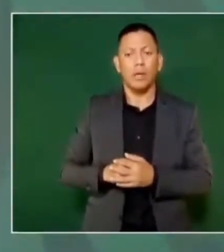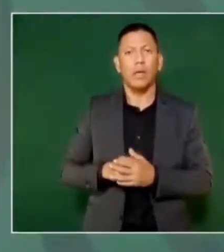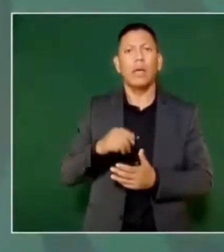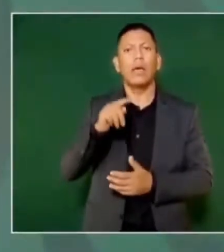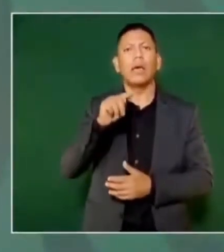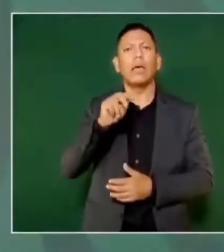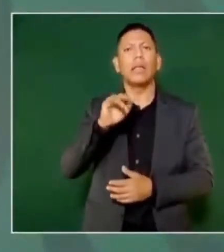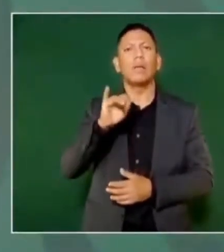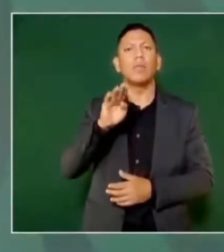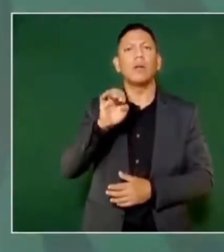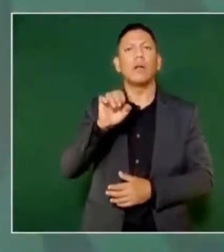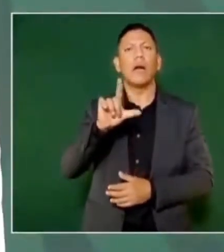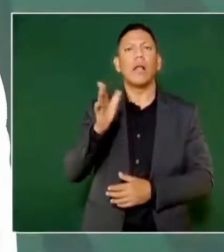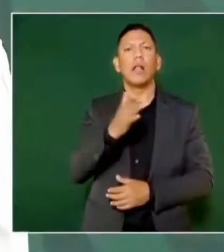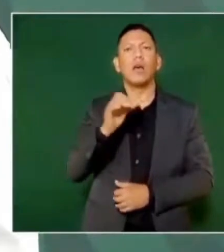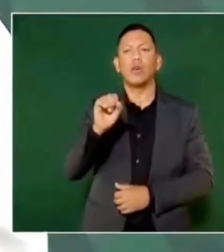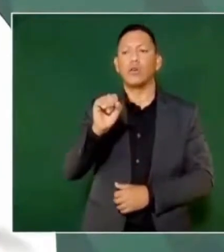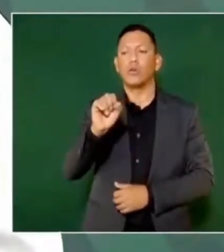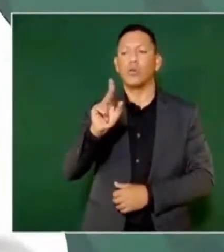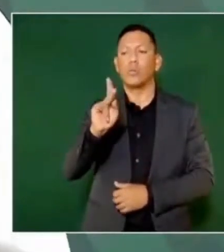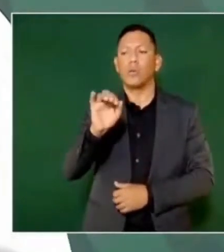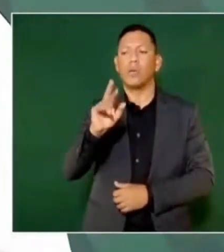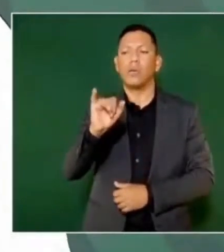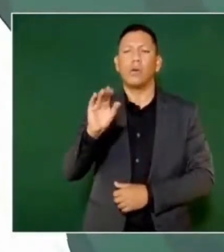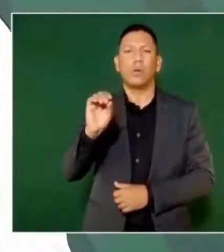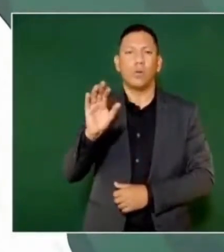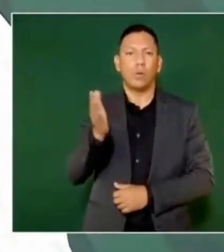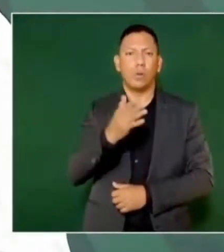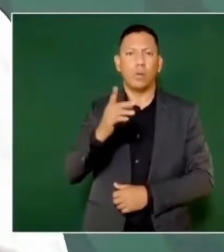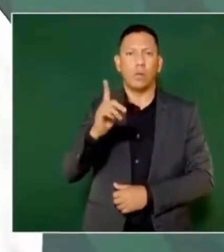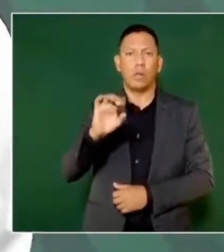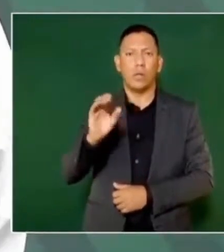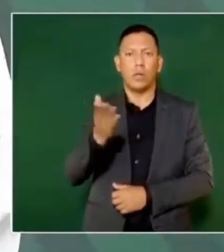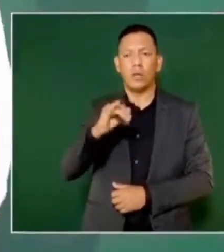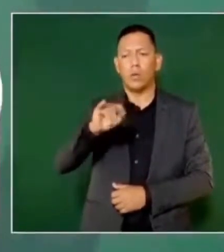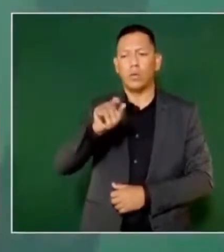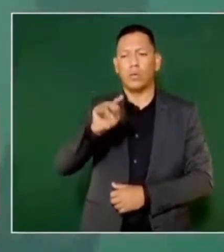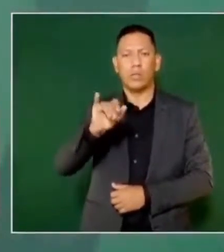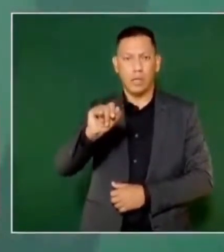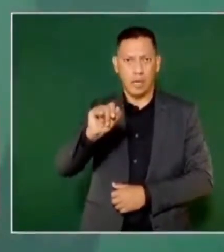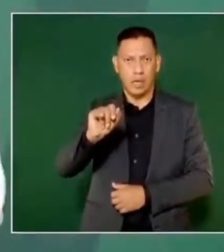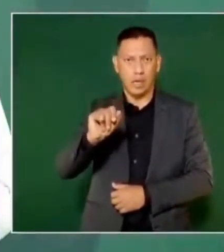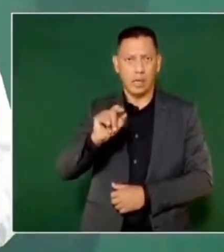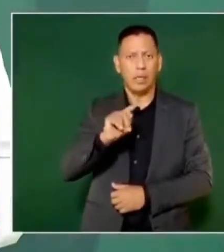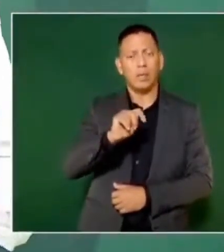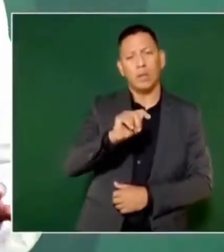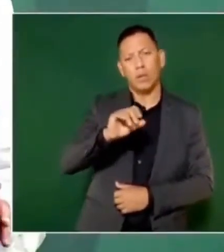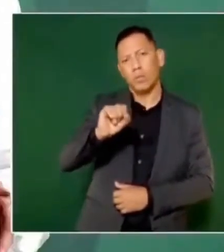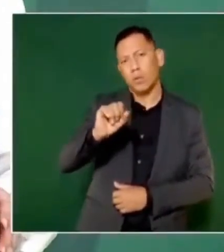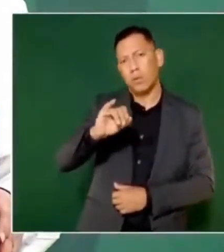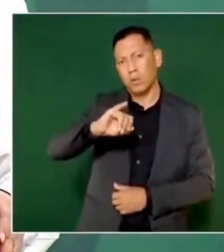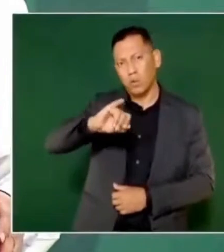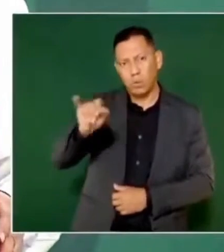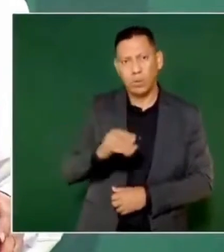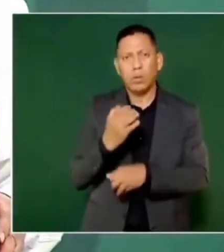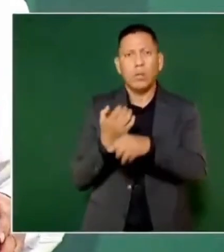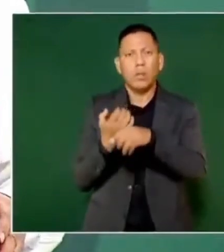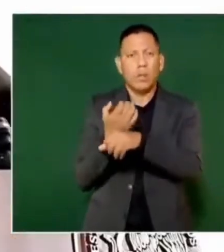Superior de Justicia, Tribunal Superior de Justicia, en los estados. Entonces, eso